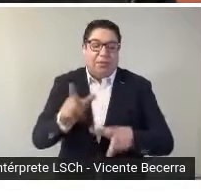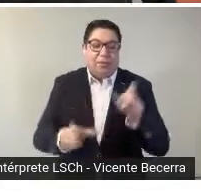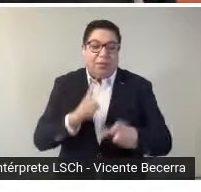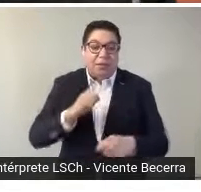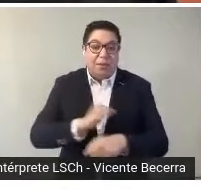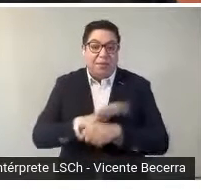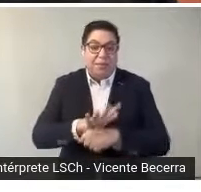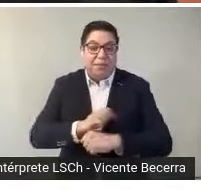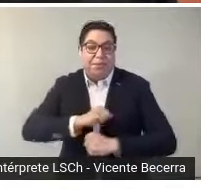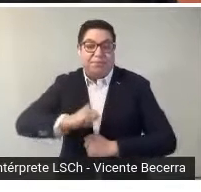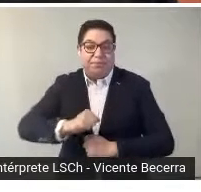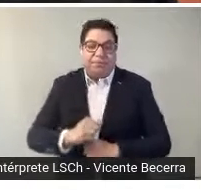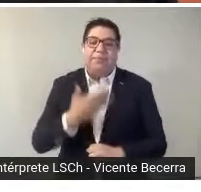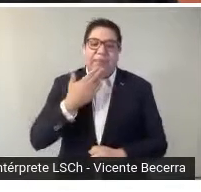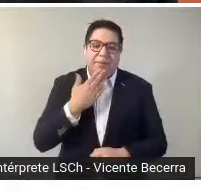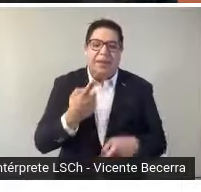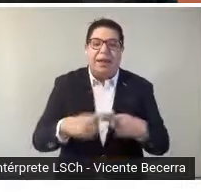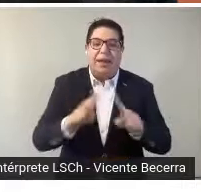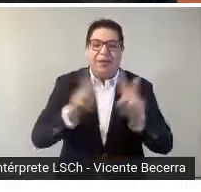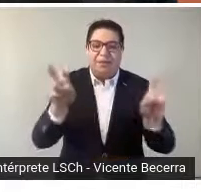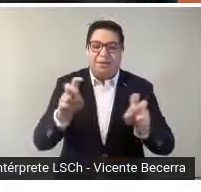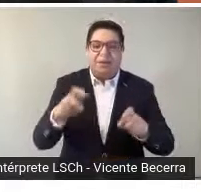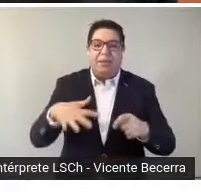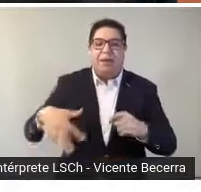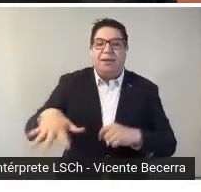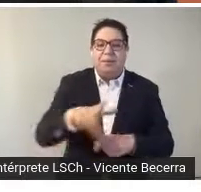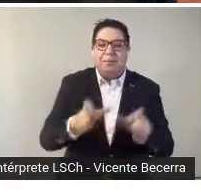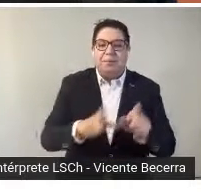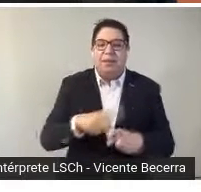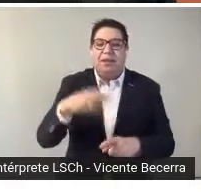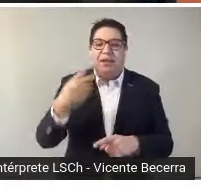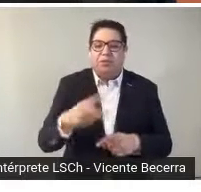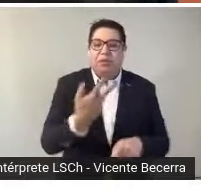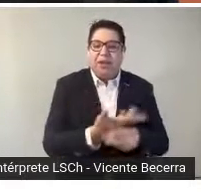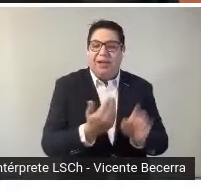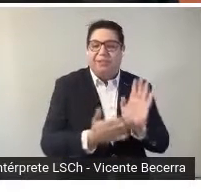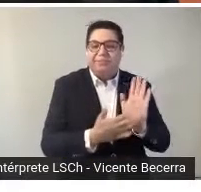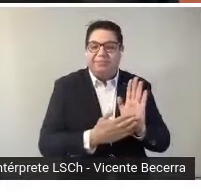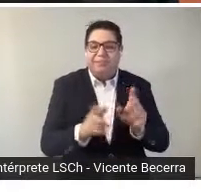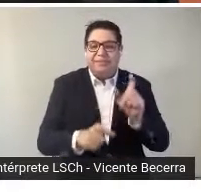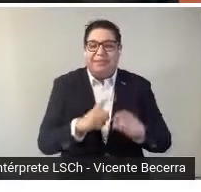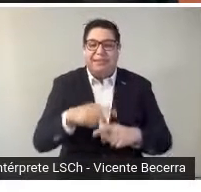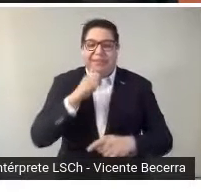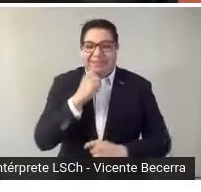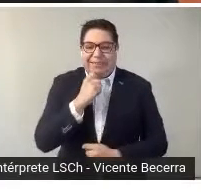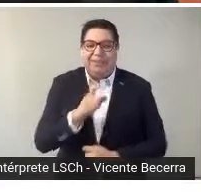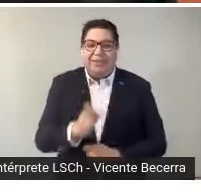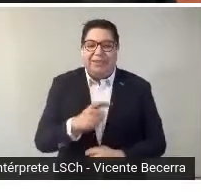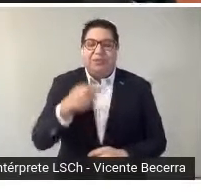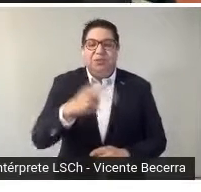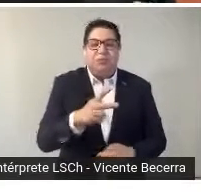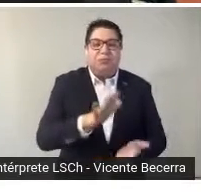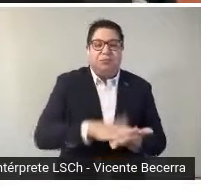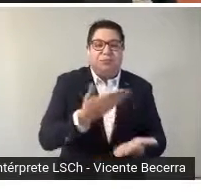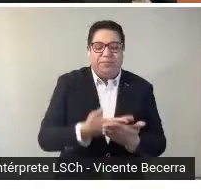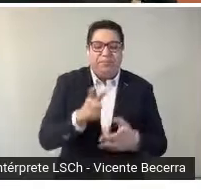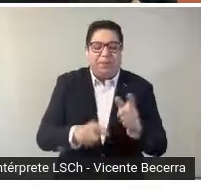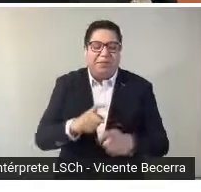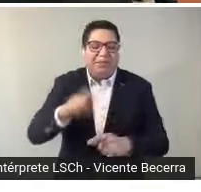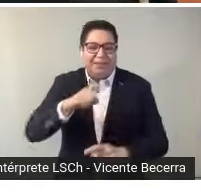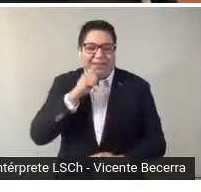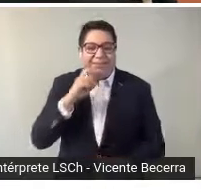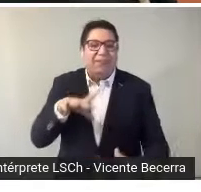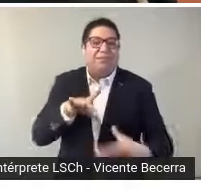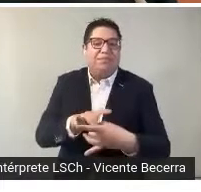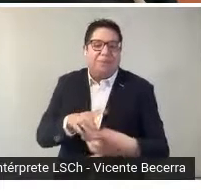pandemia, sino que enfrentando las distintas desafíos y problemáticas que enfrenta la salud pública, siempre con una lógica de